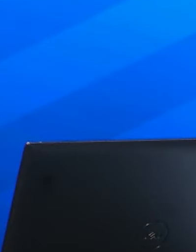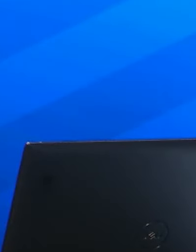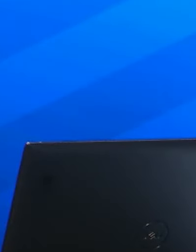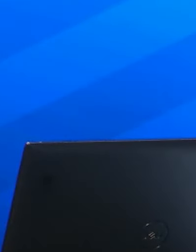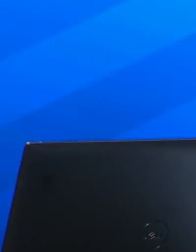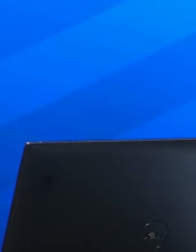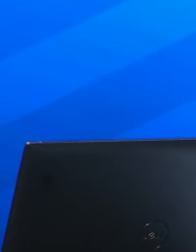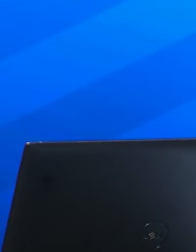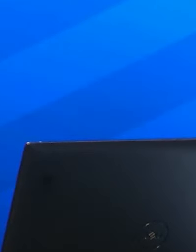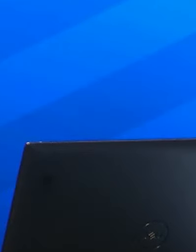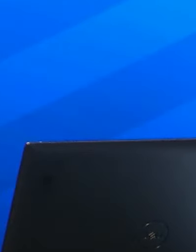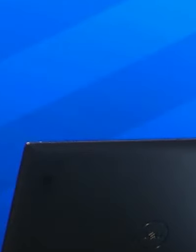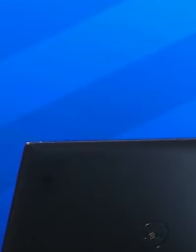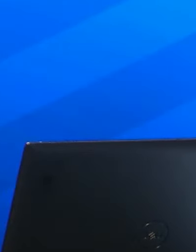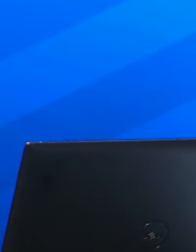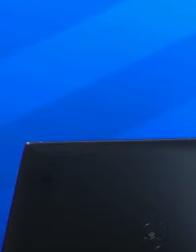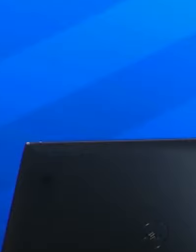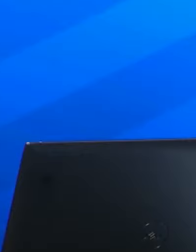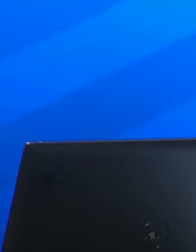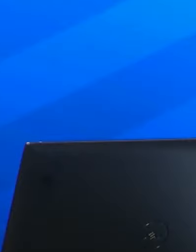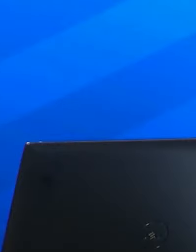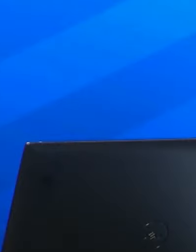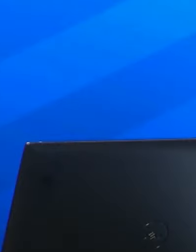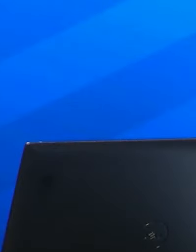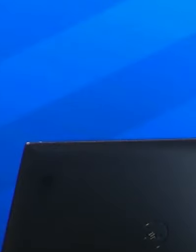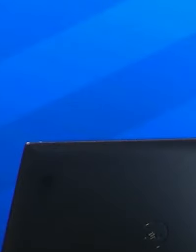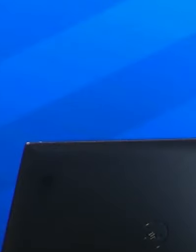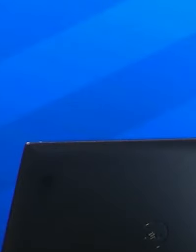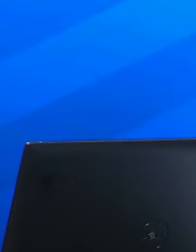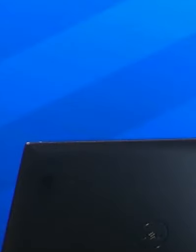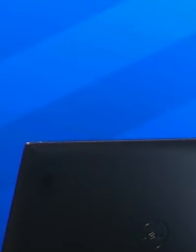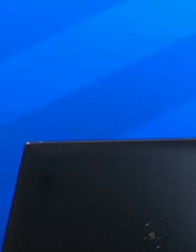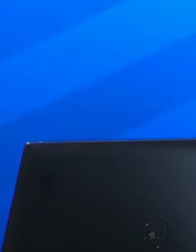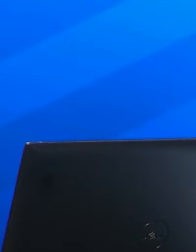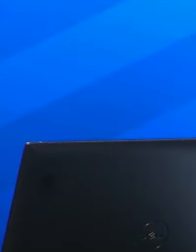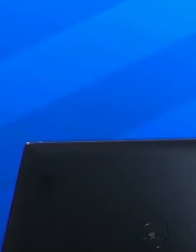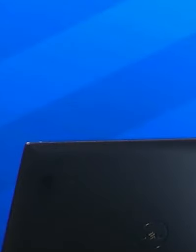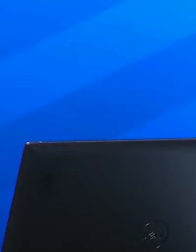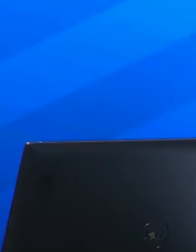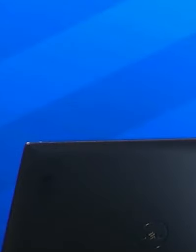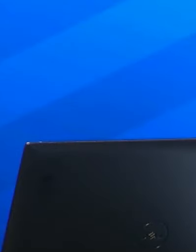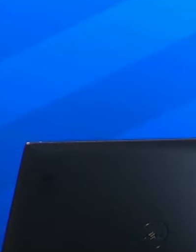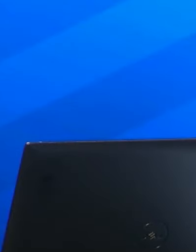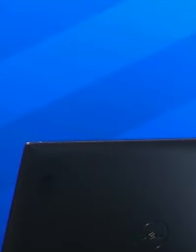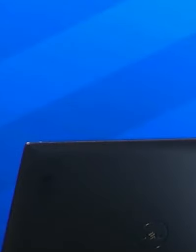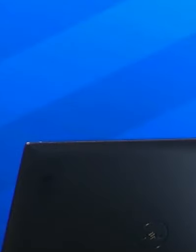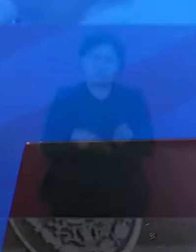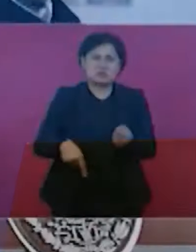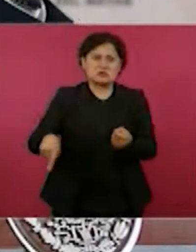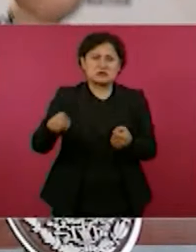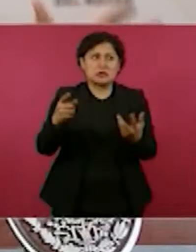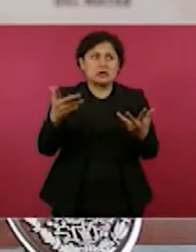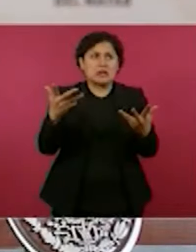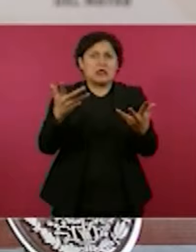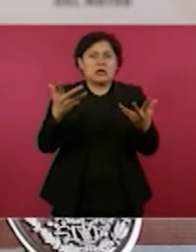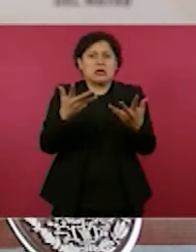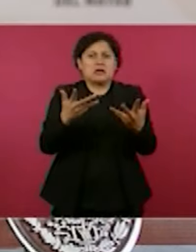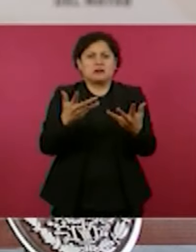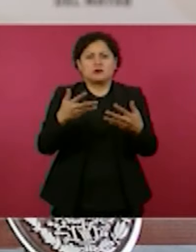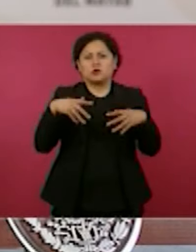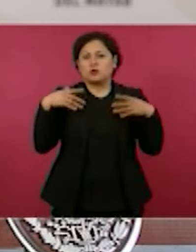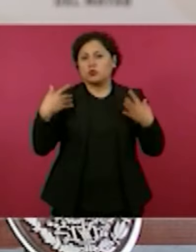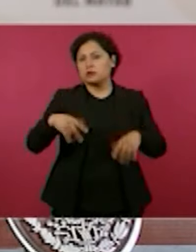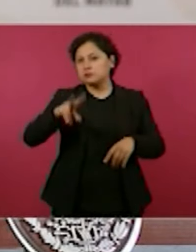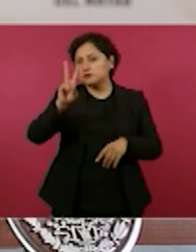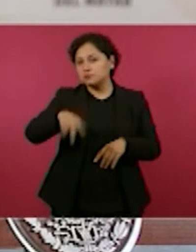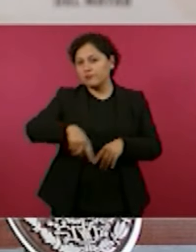Consulta Mitofsky. ¿Cómo estás, Roy? Buenos días. Buenos días, Azucena. Oye, el tema de María Amparo, ella va a ganar toda, ¿eh? Ella va a ganar